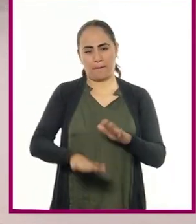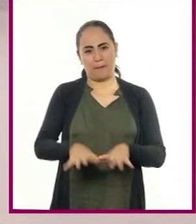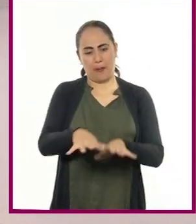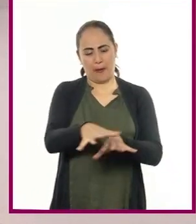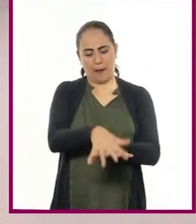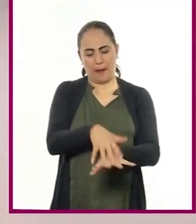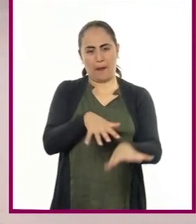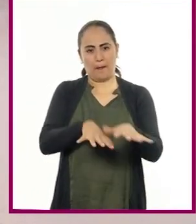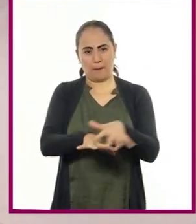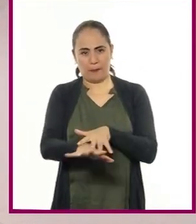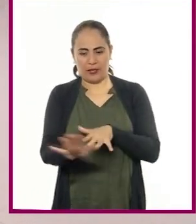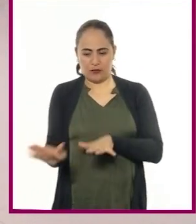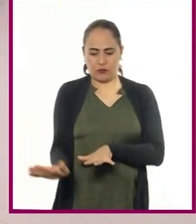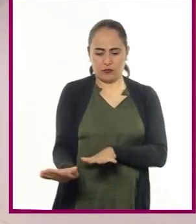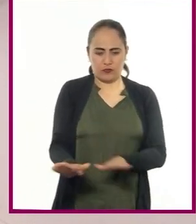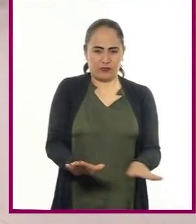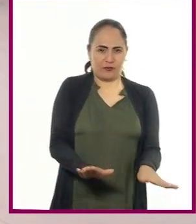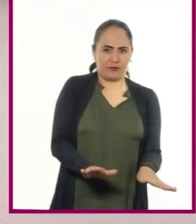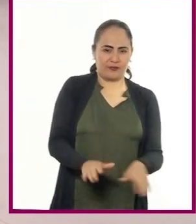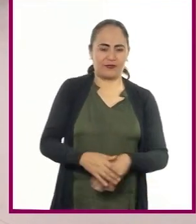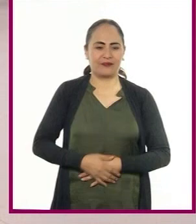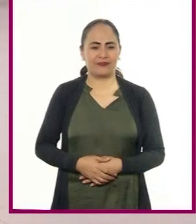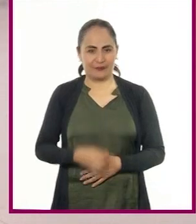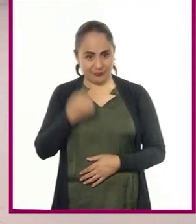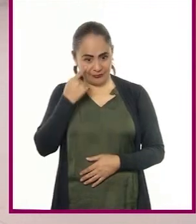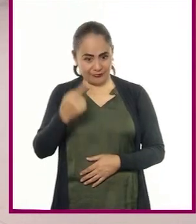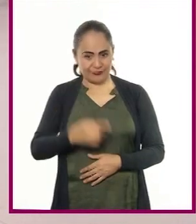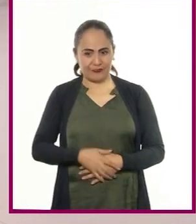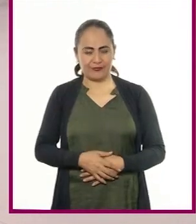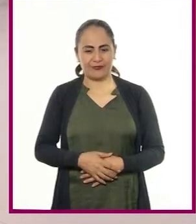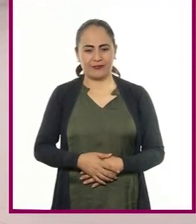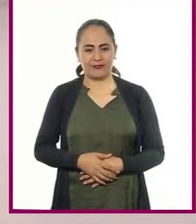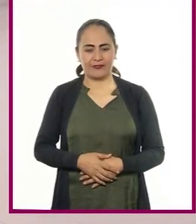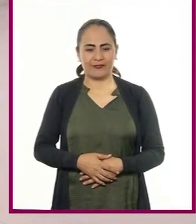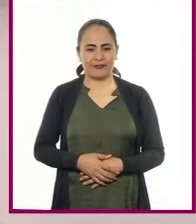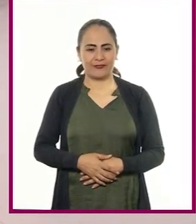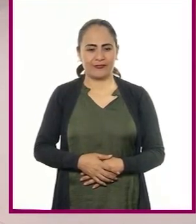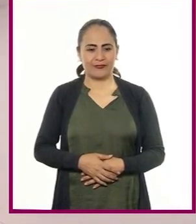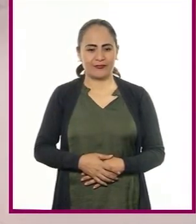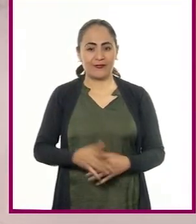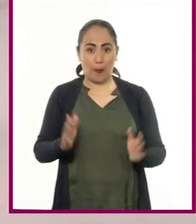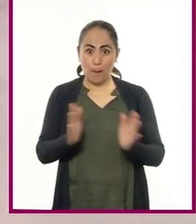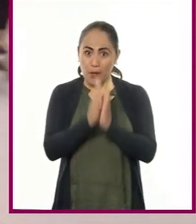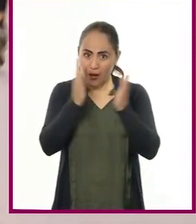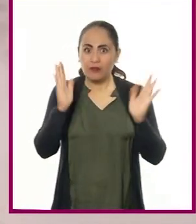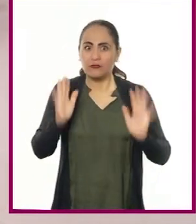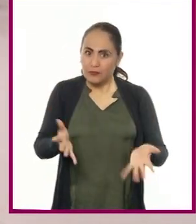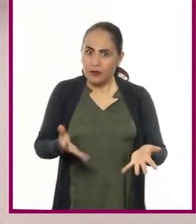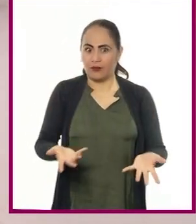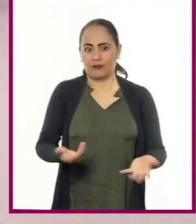No entre. Que no entre. Atentos. Vamos, maestra. Ya di la palmada.